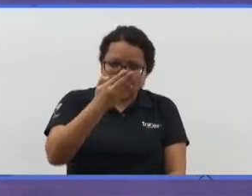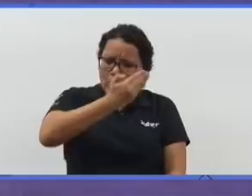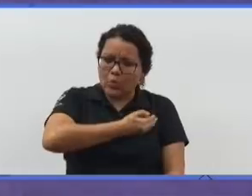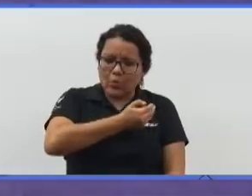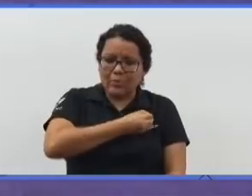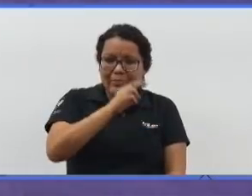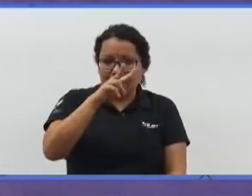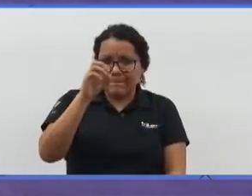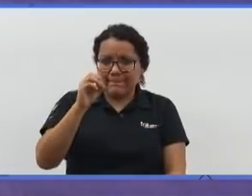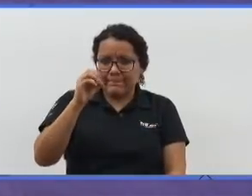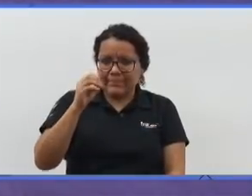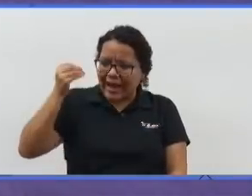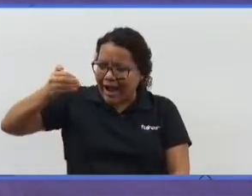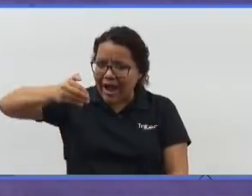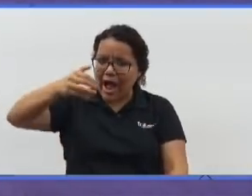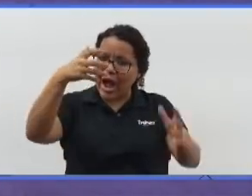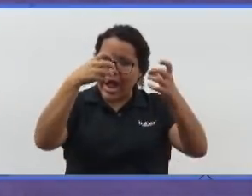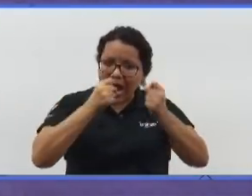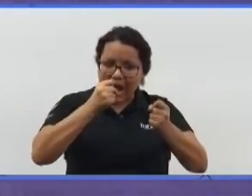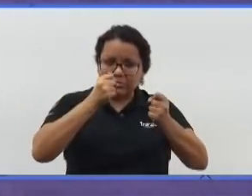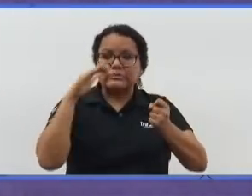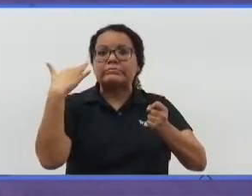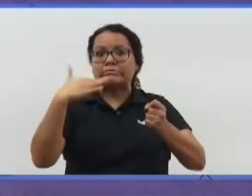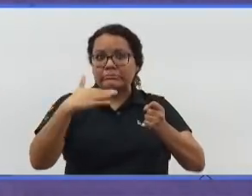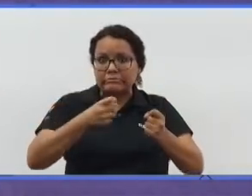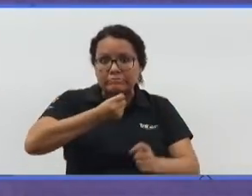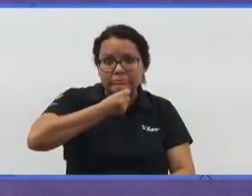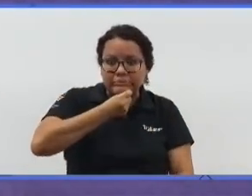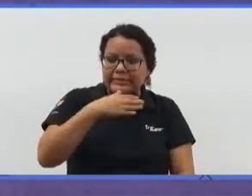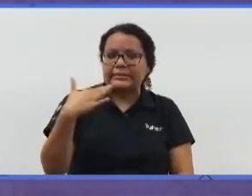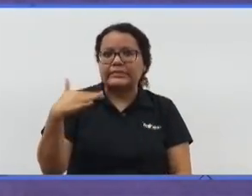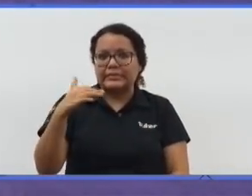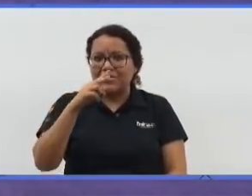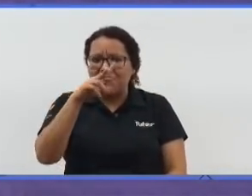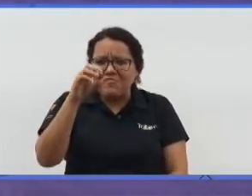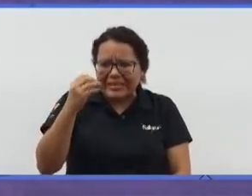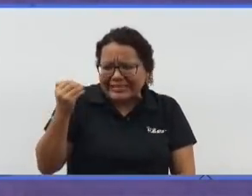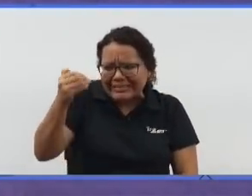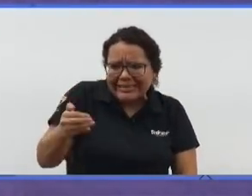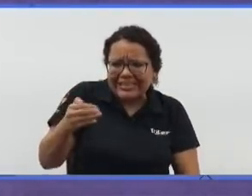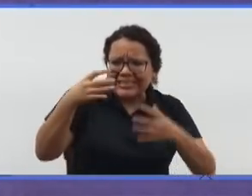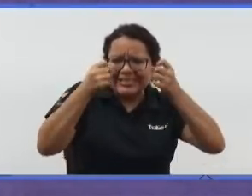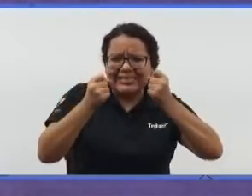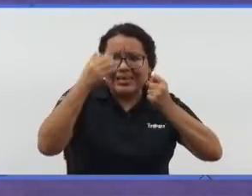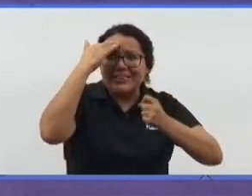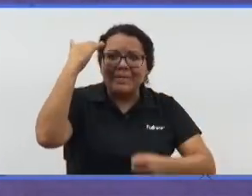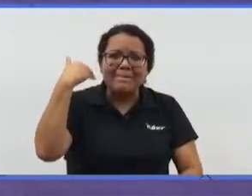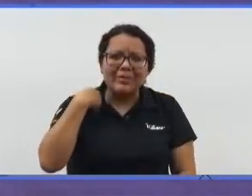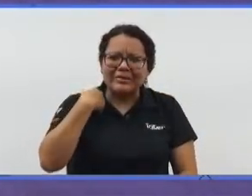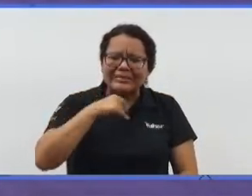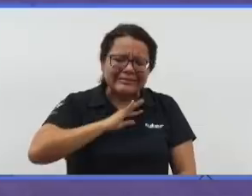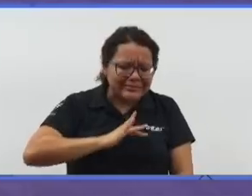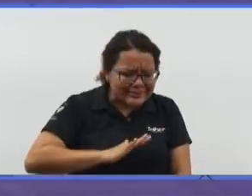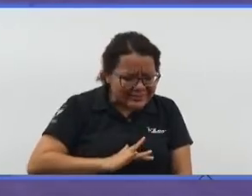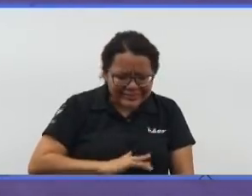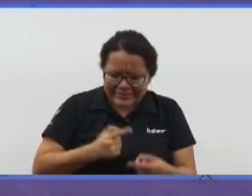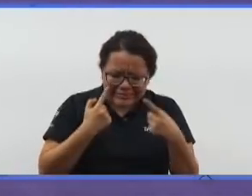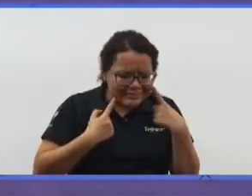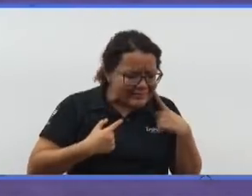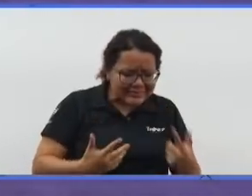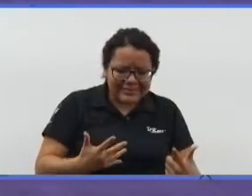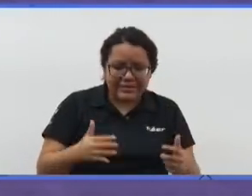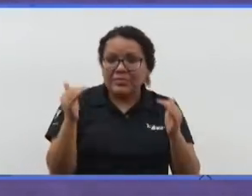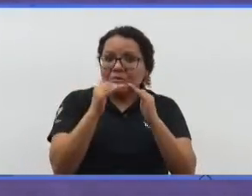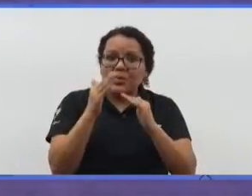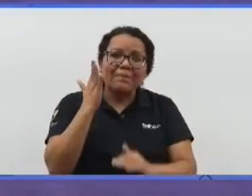caer mano a germaneau cuando dijeron 20 años esa muchacha se descompuso y su